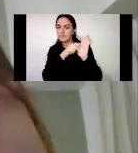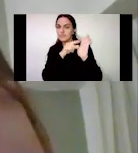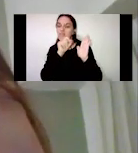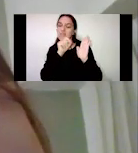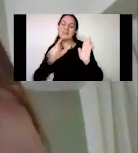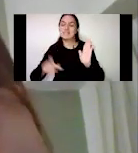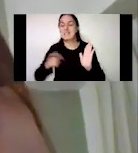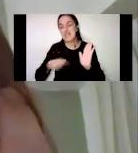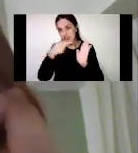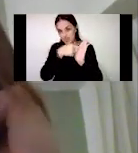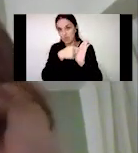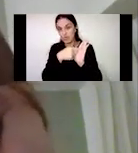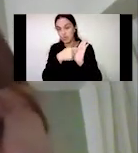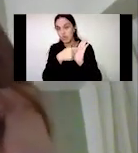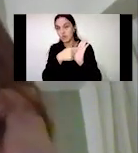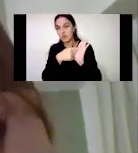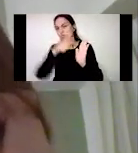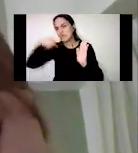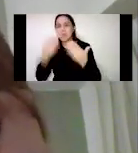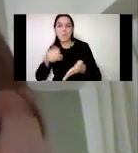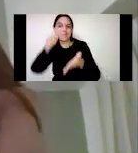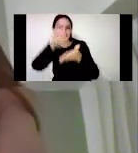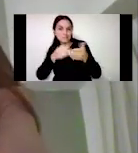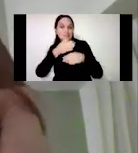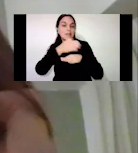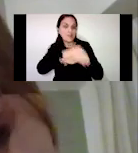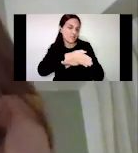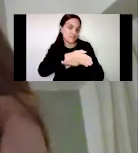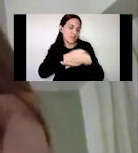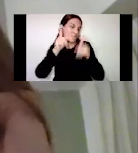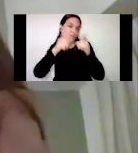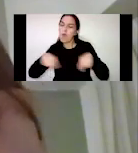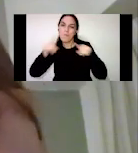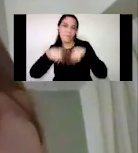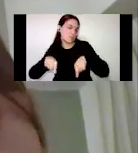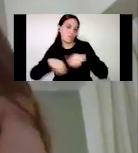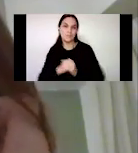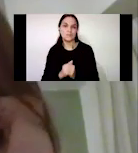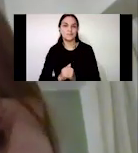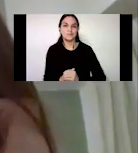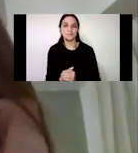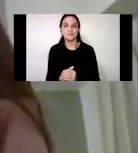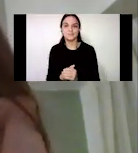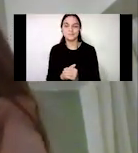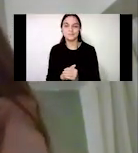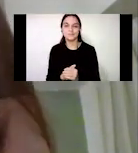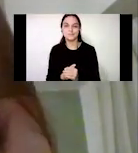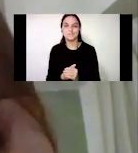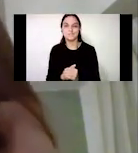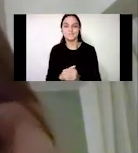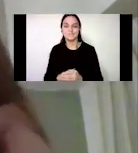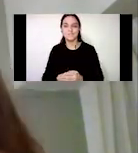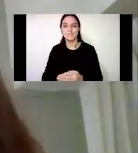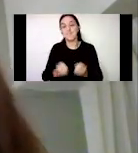sindicato, donde suelen inscribirse normalmente a cualquier jornada que hacemos. Así que,